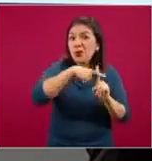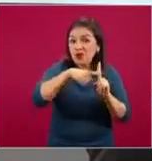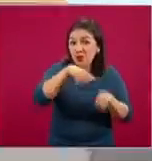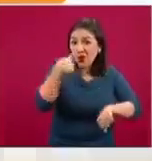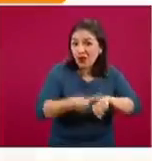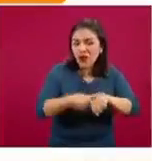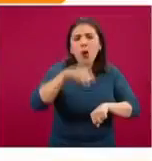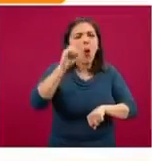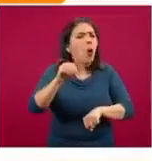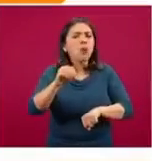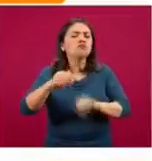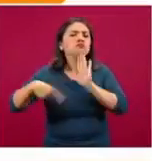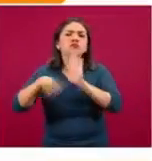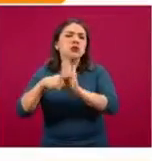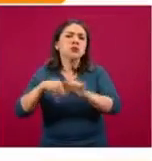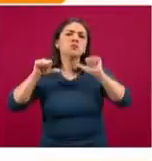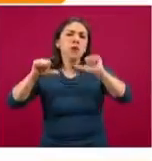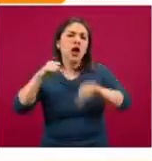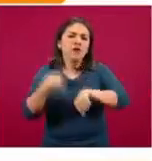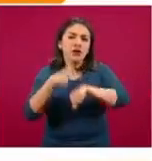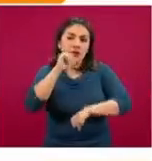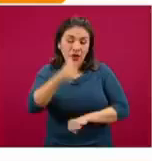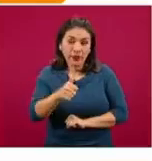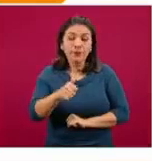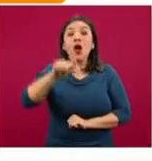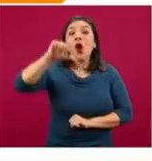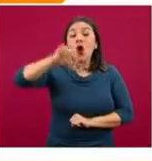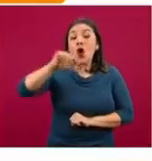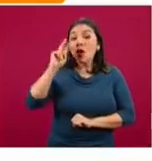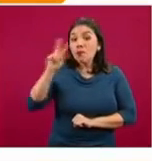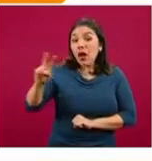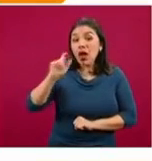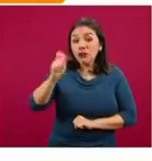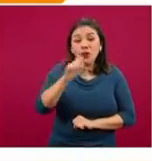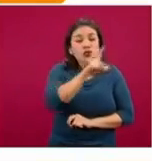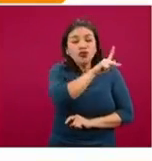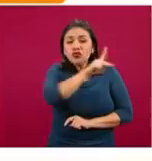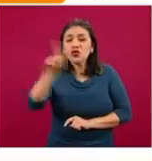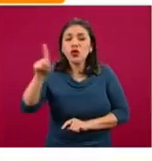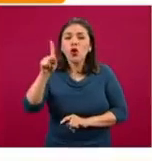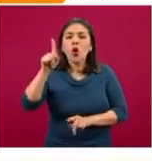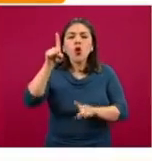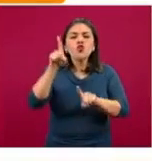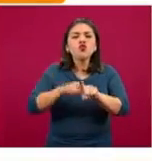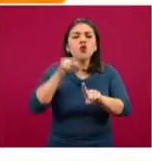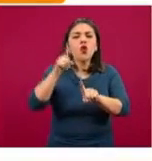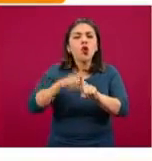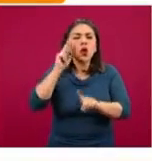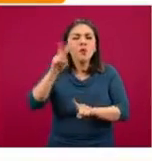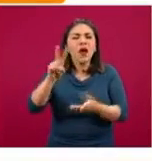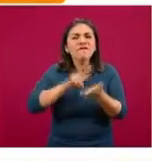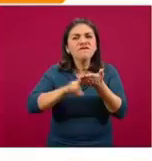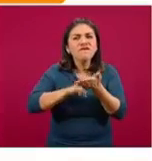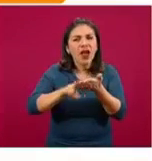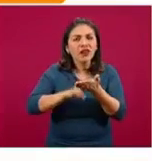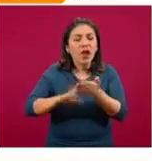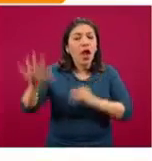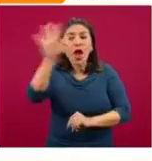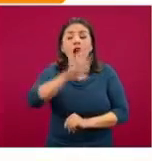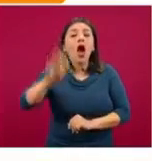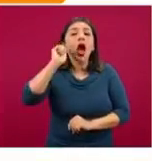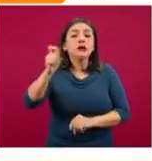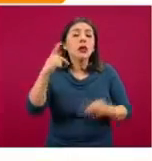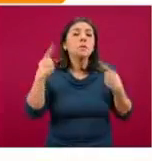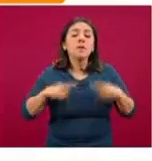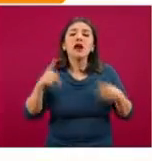confirmados o descartados de la enfermedad. Para este efecto, todos los que están en las columnas de color verde son personas